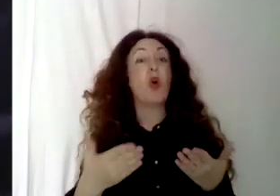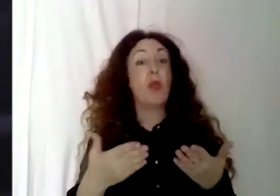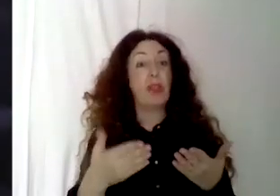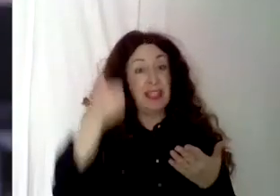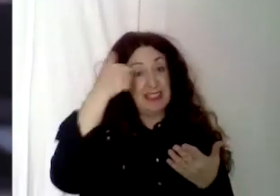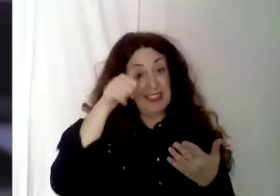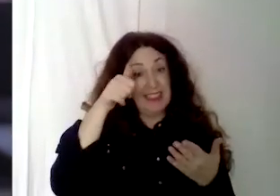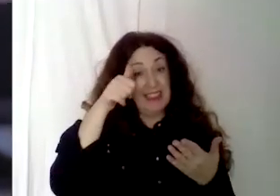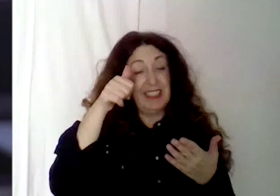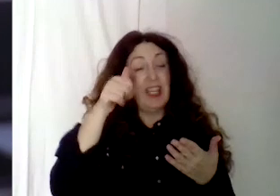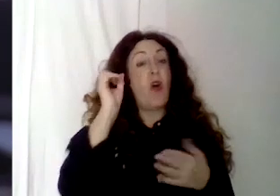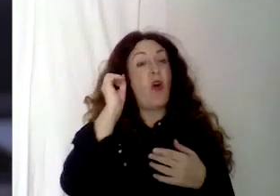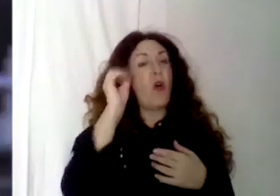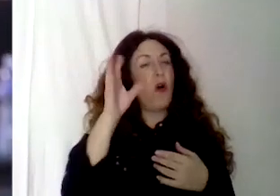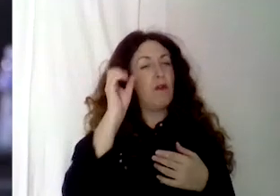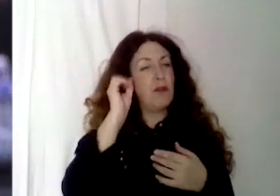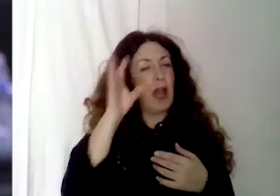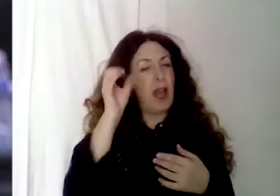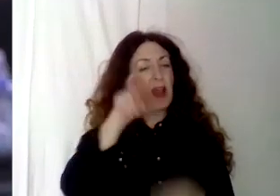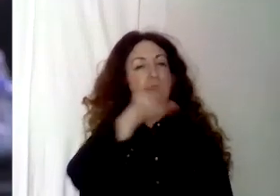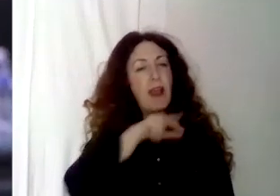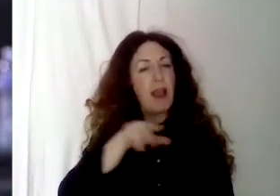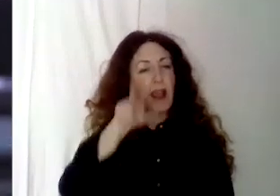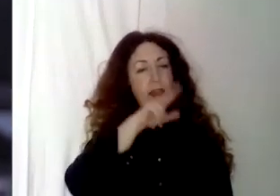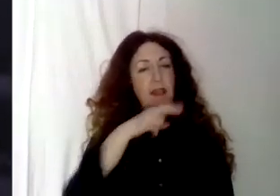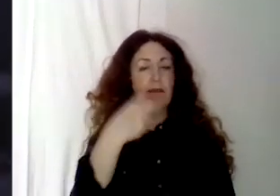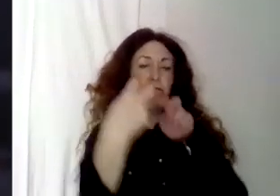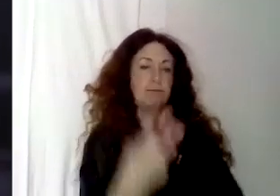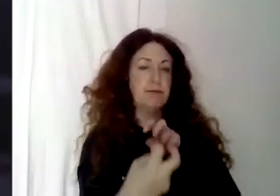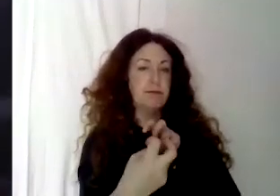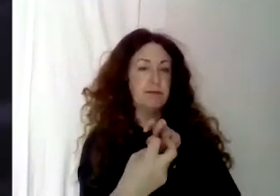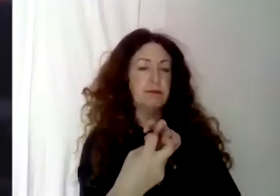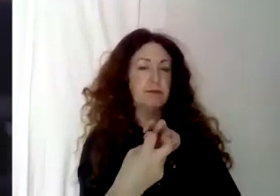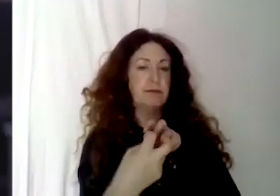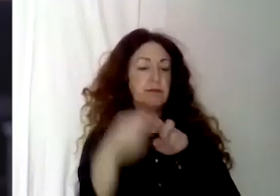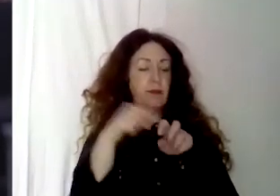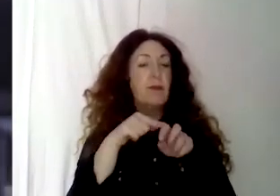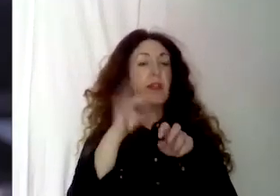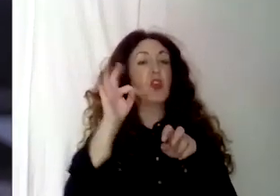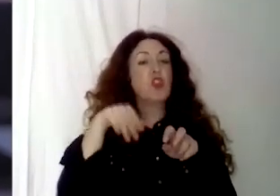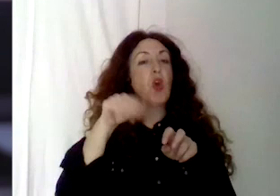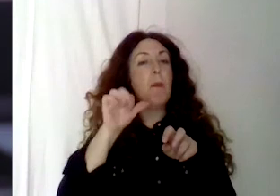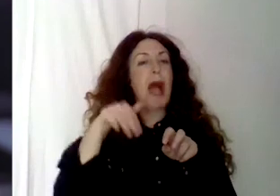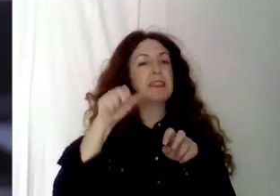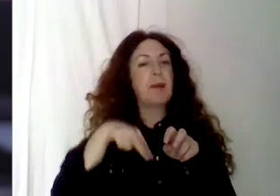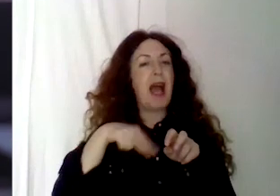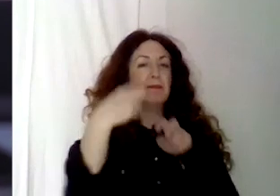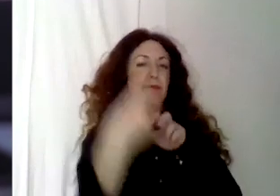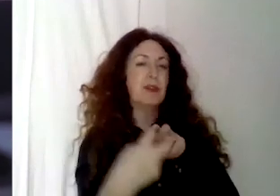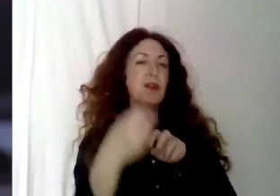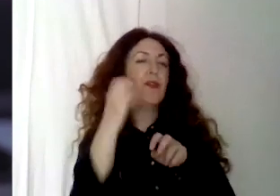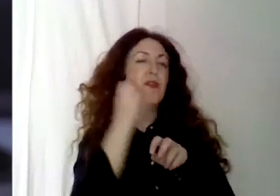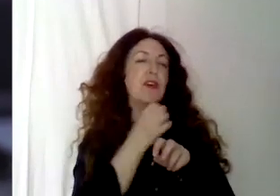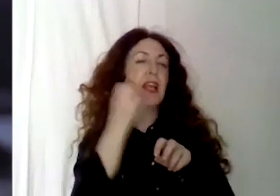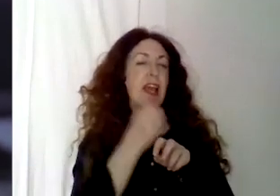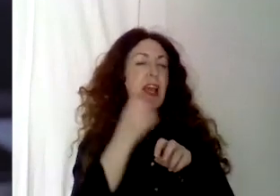solo, y luego al final de la conferencia, que era una conferencia sobre Freud, la actitud del genio ante el problema de